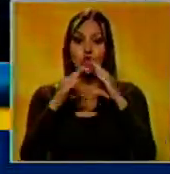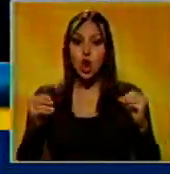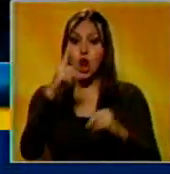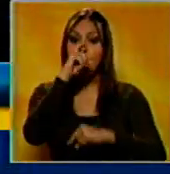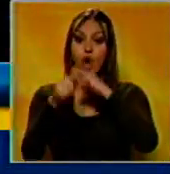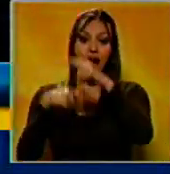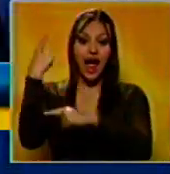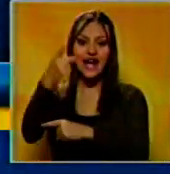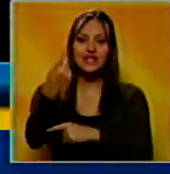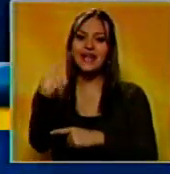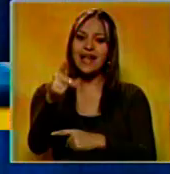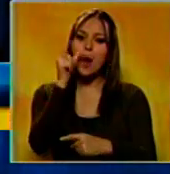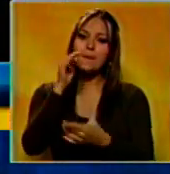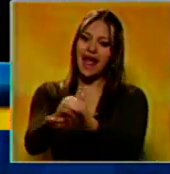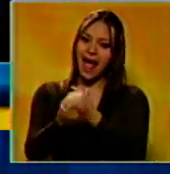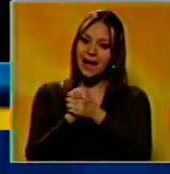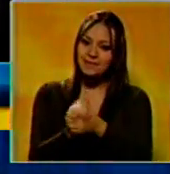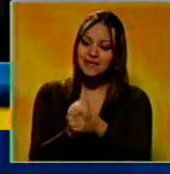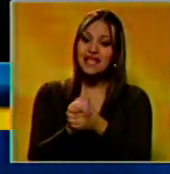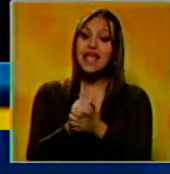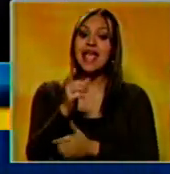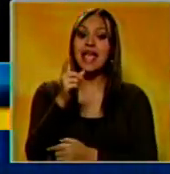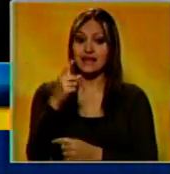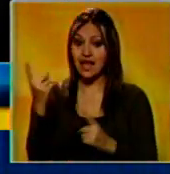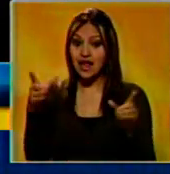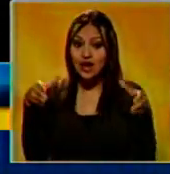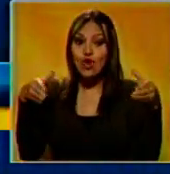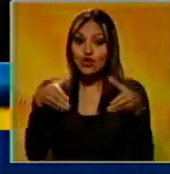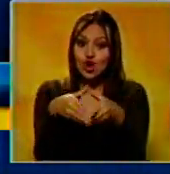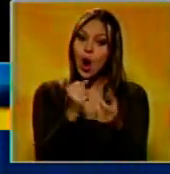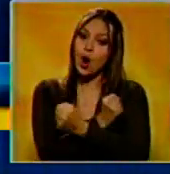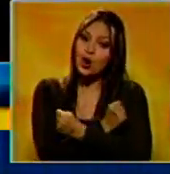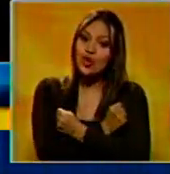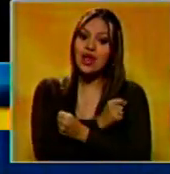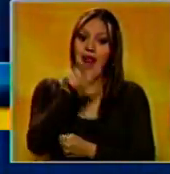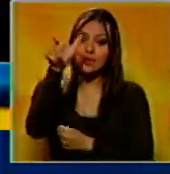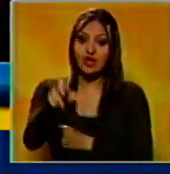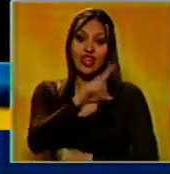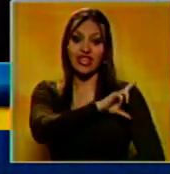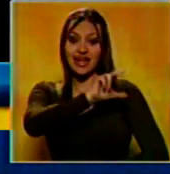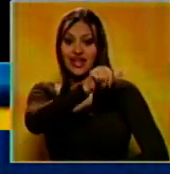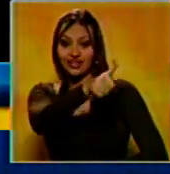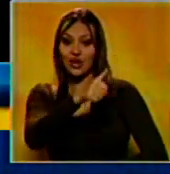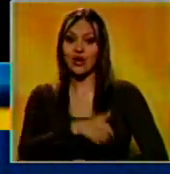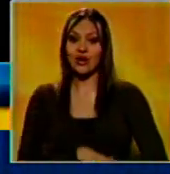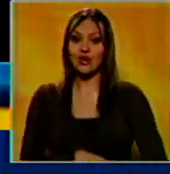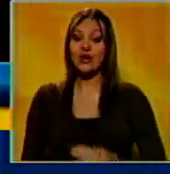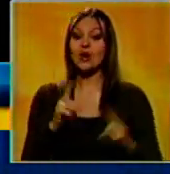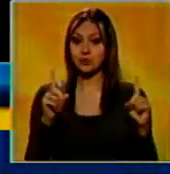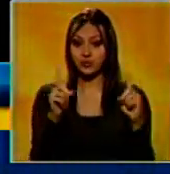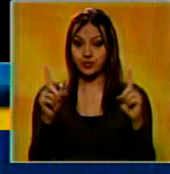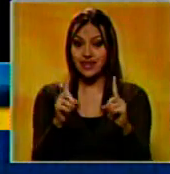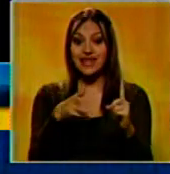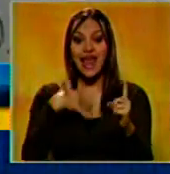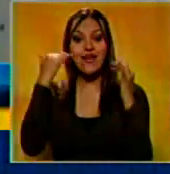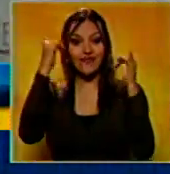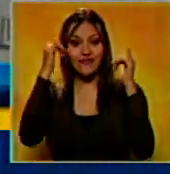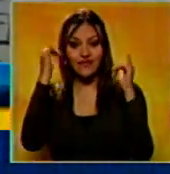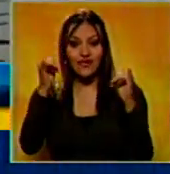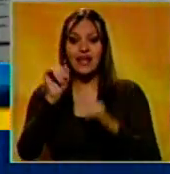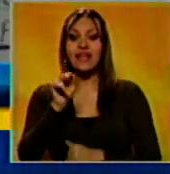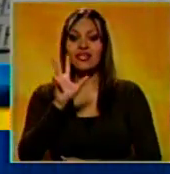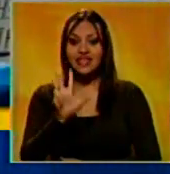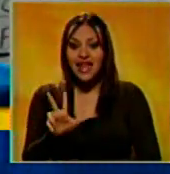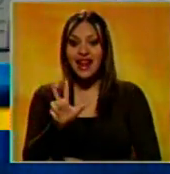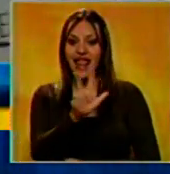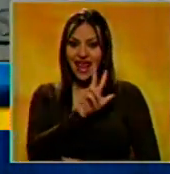años por su amigo Robert De Niro, con quien Jerry se reunió en compañía del afamado director Martin Scorsese para celebrar los tres